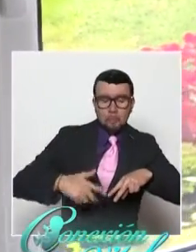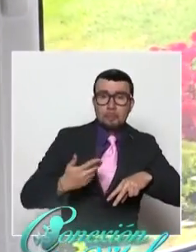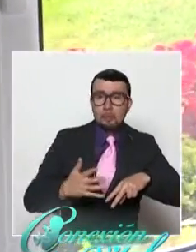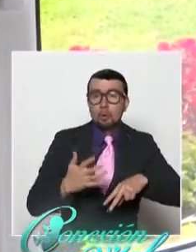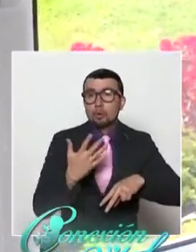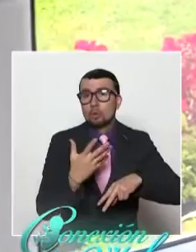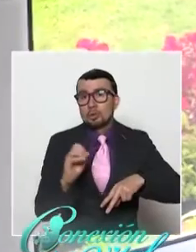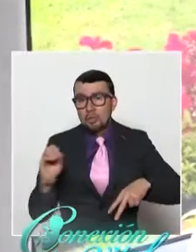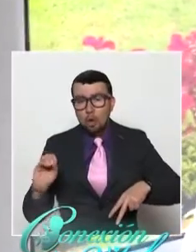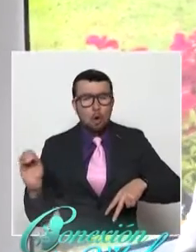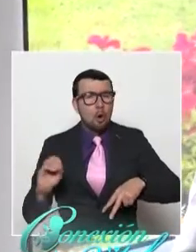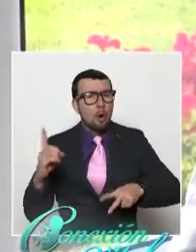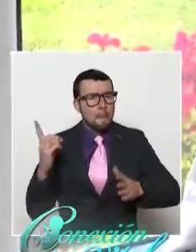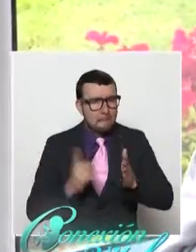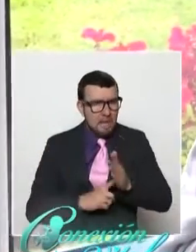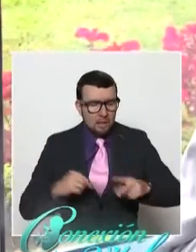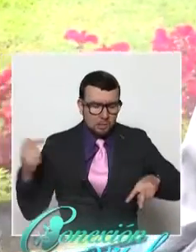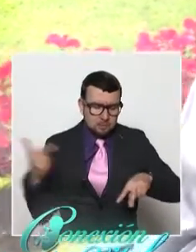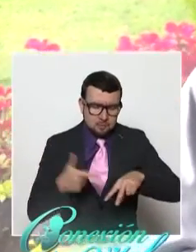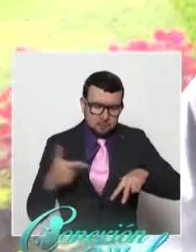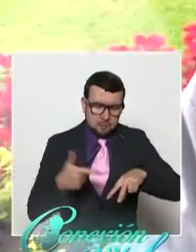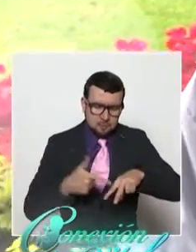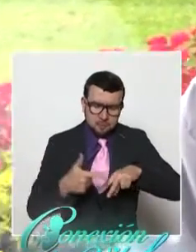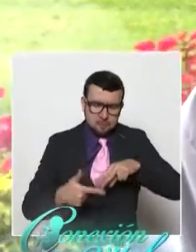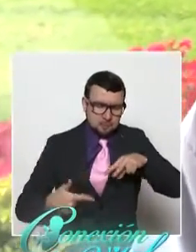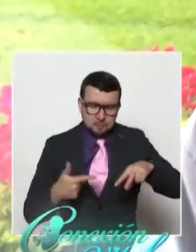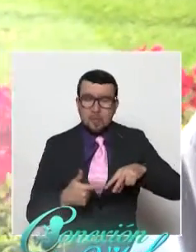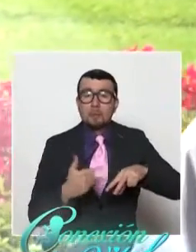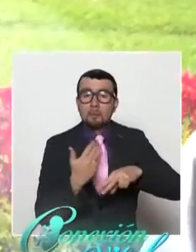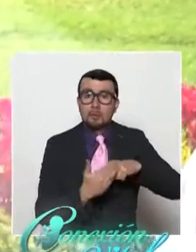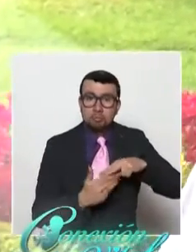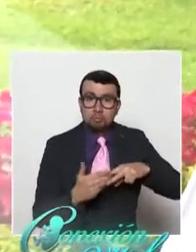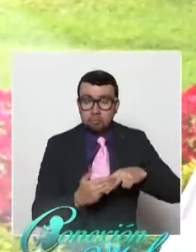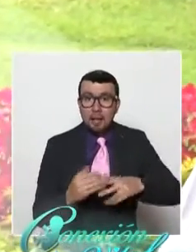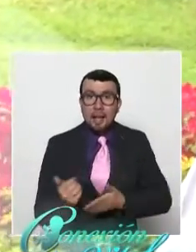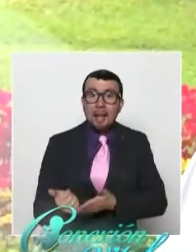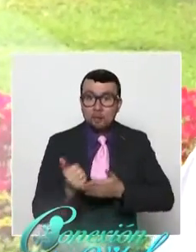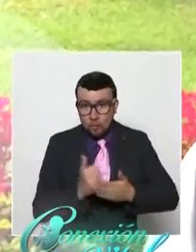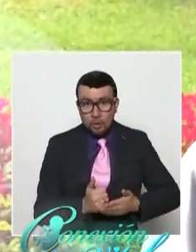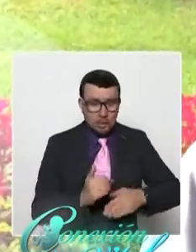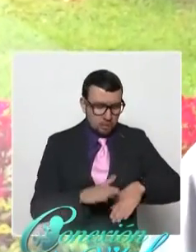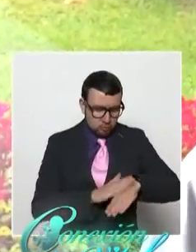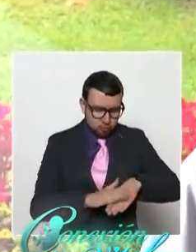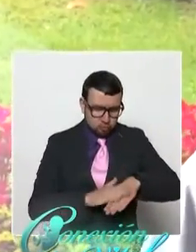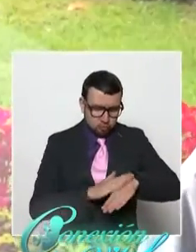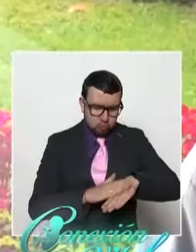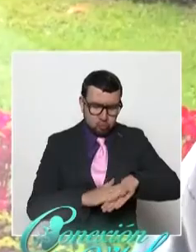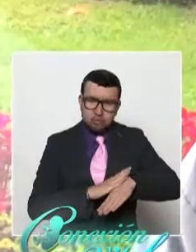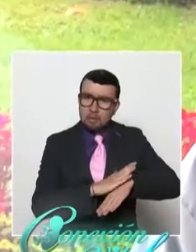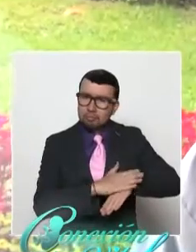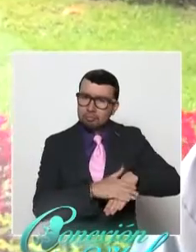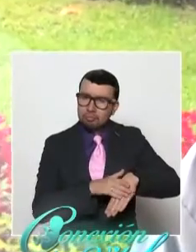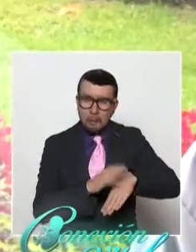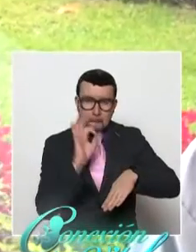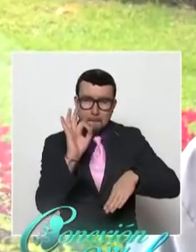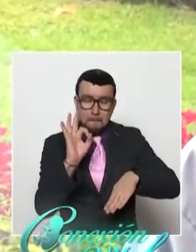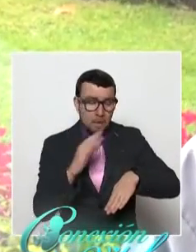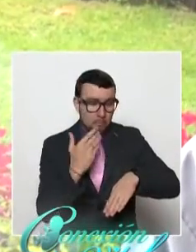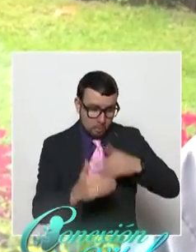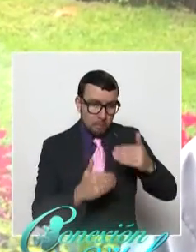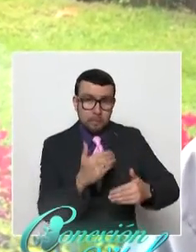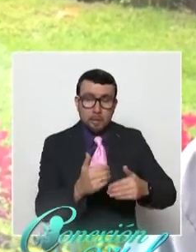y milihertz para que empiece a hacer rebordes y granulación. Esta paciente debe tener